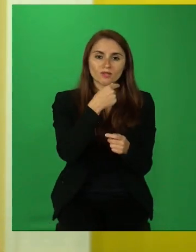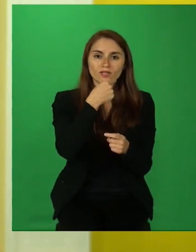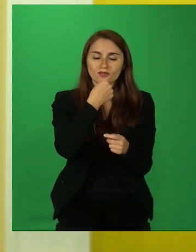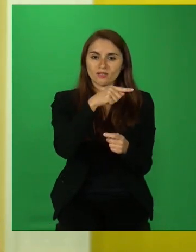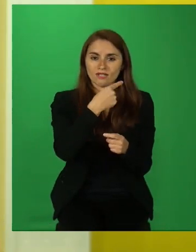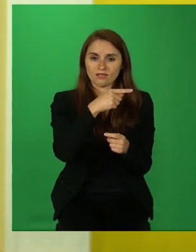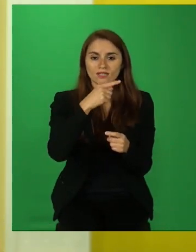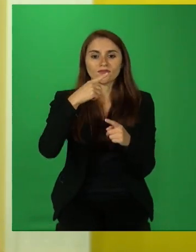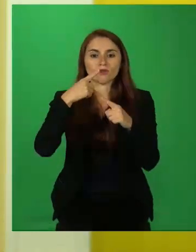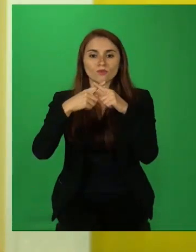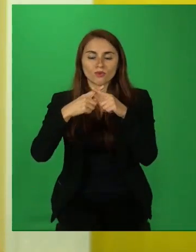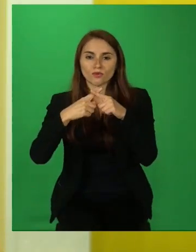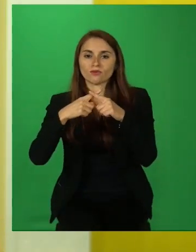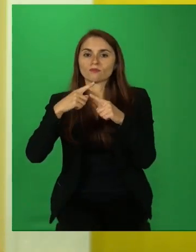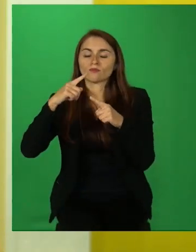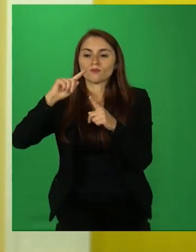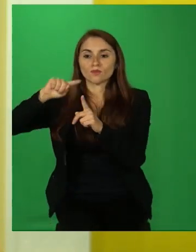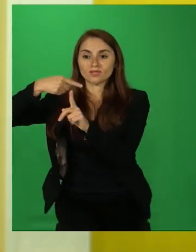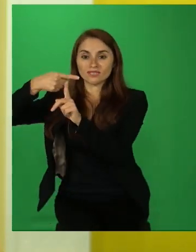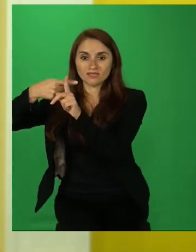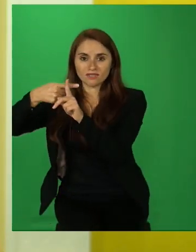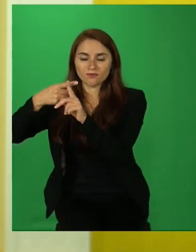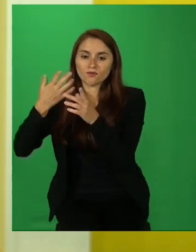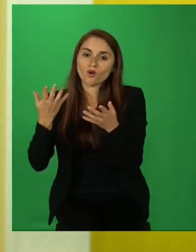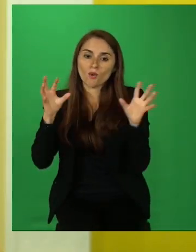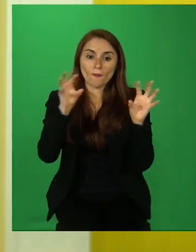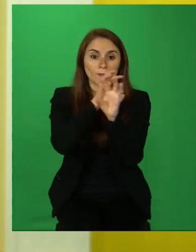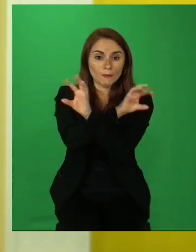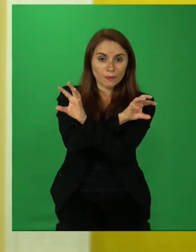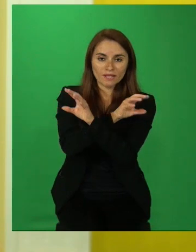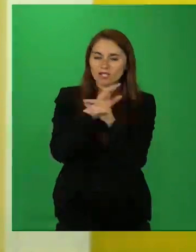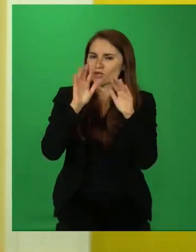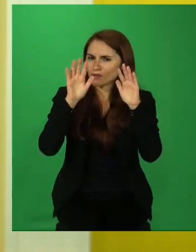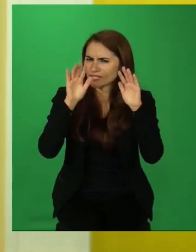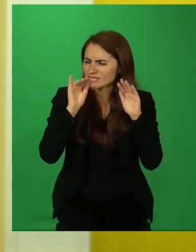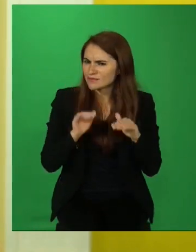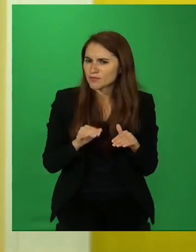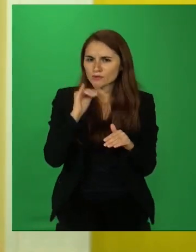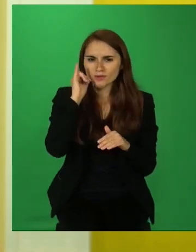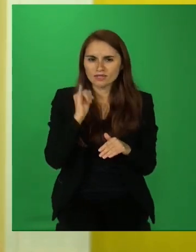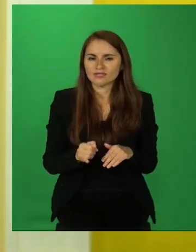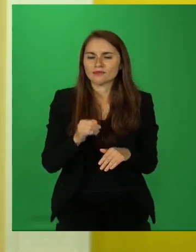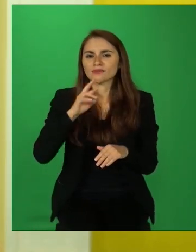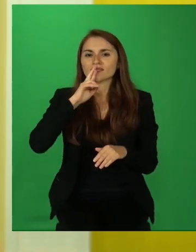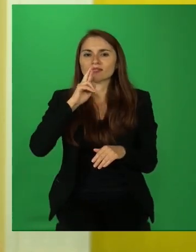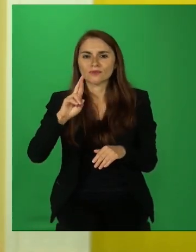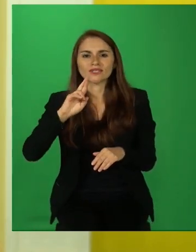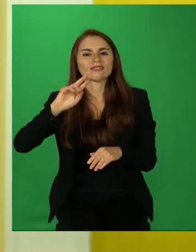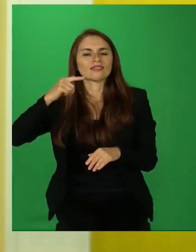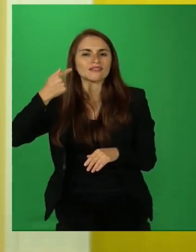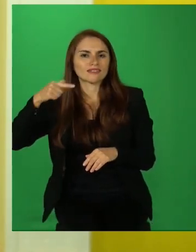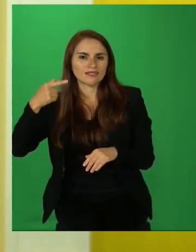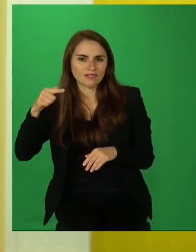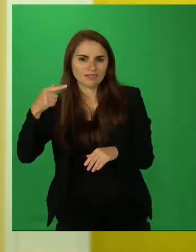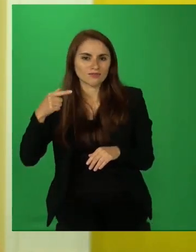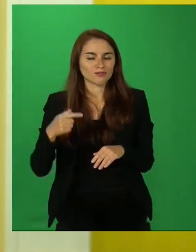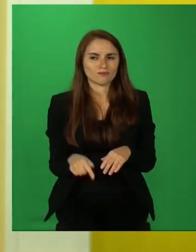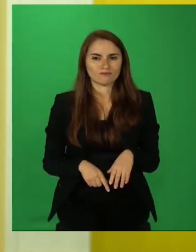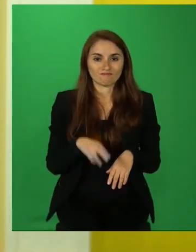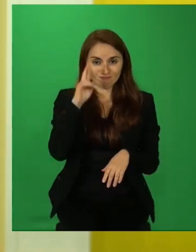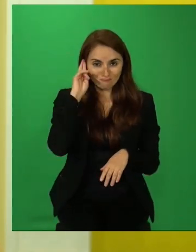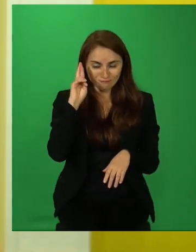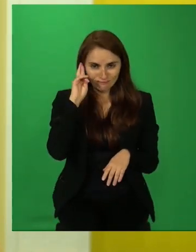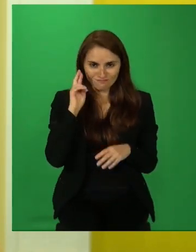número positivo o viceversa siempre va a ser nuestro resultado negativo super fácil lo recuerdas